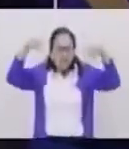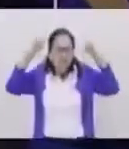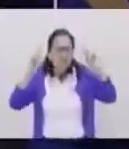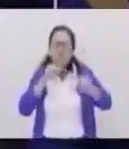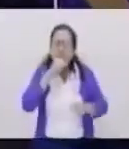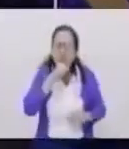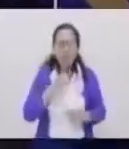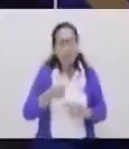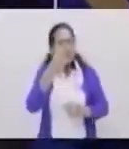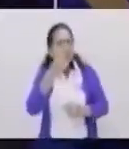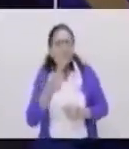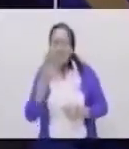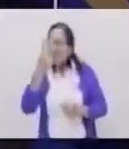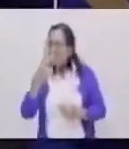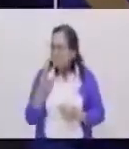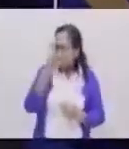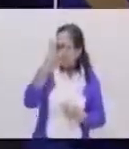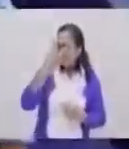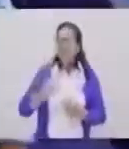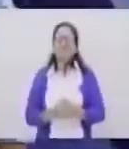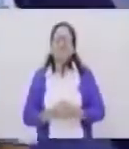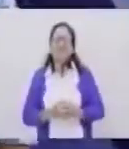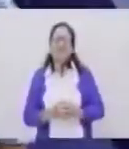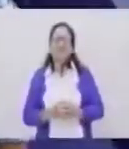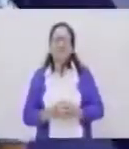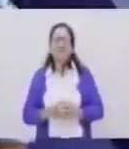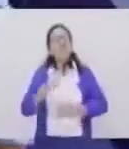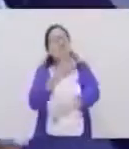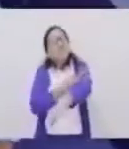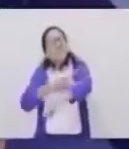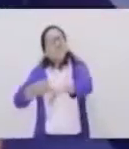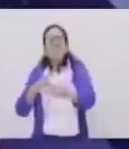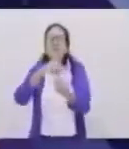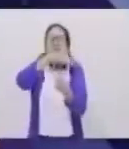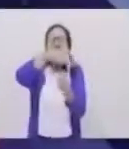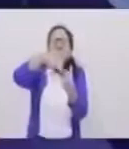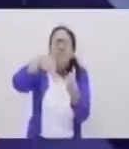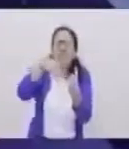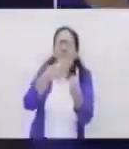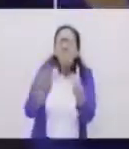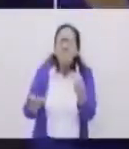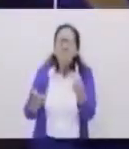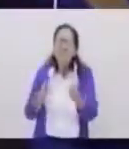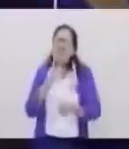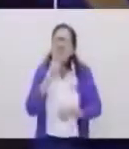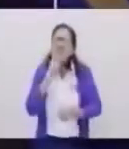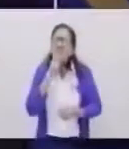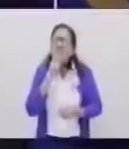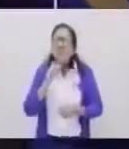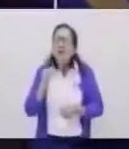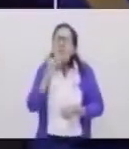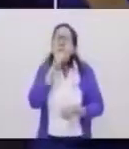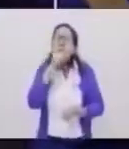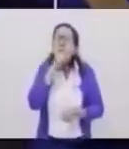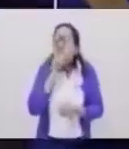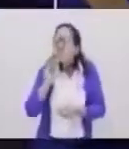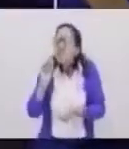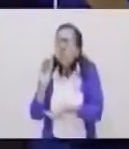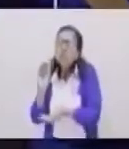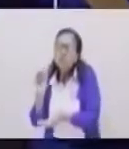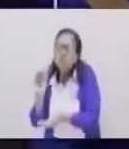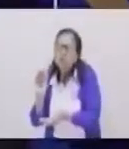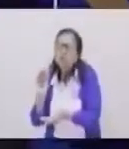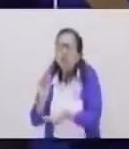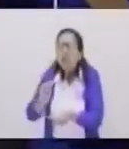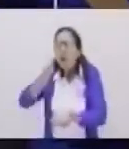dicho. Una, dos, tres. Esta era una familia que estaba formada por una cabra muy pequeña